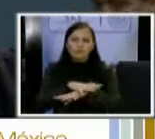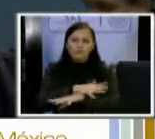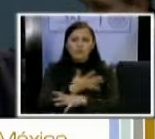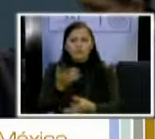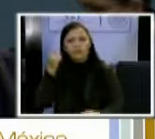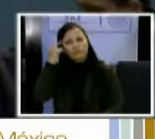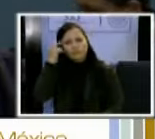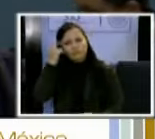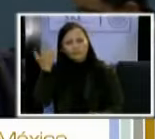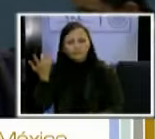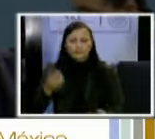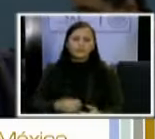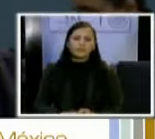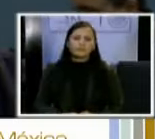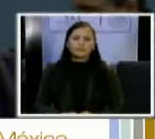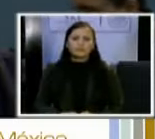percepción.